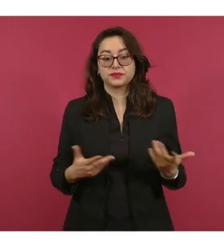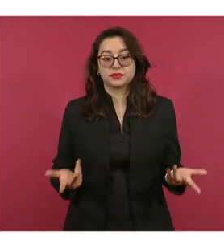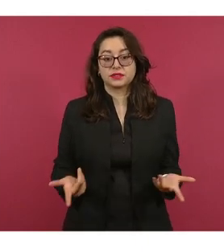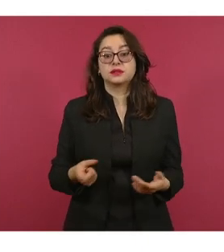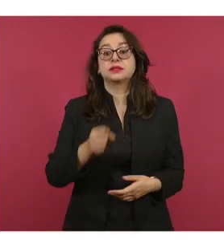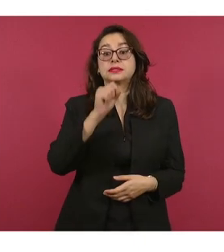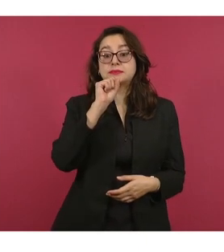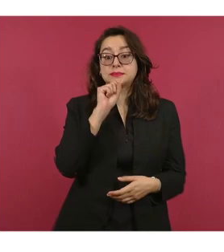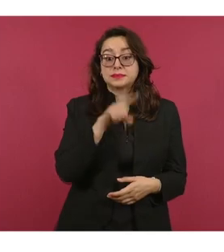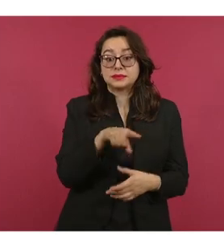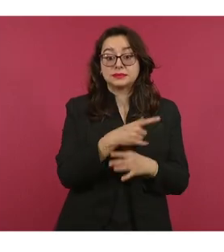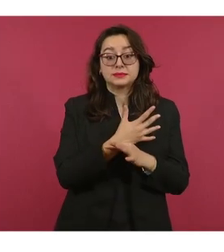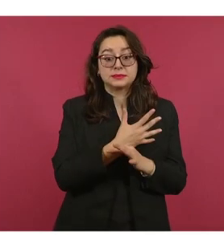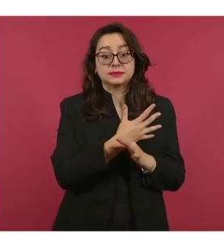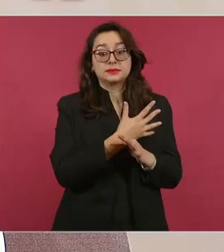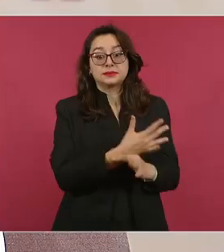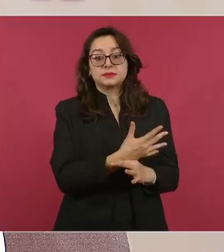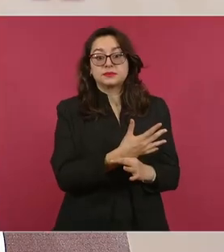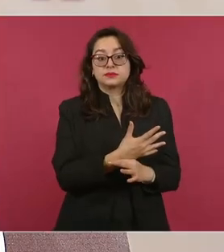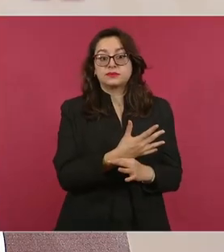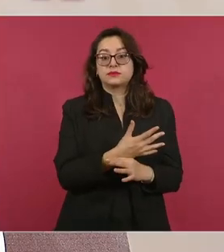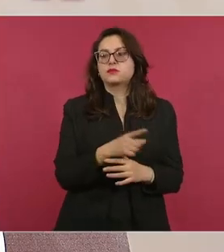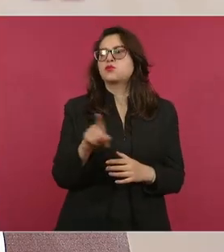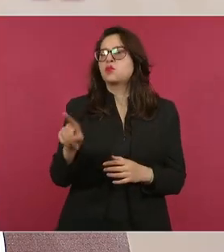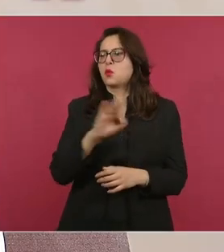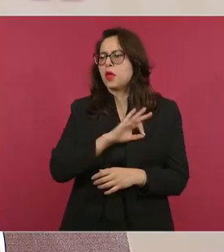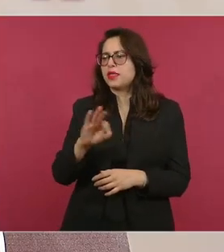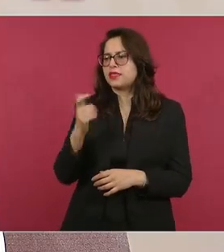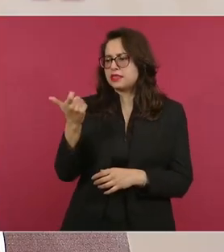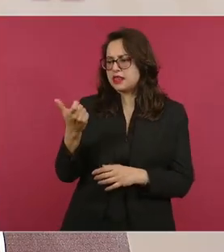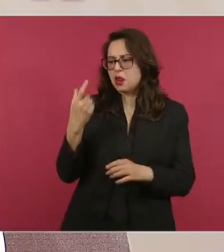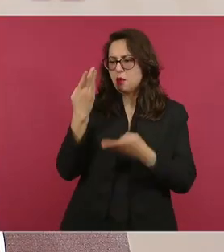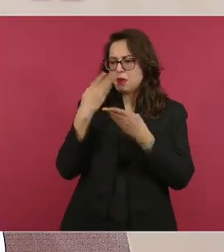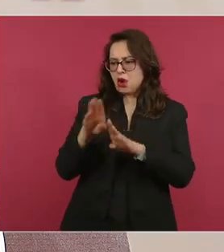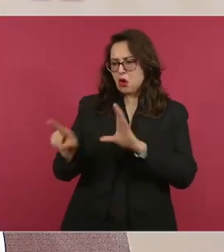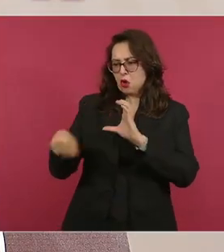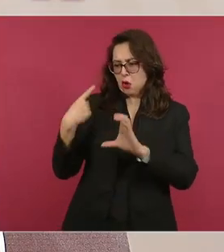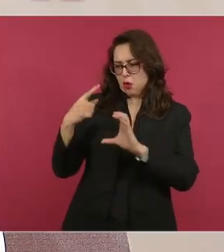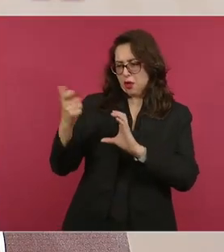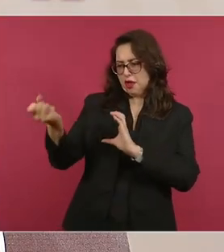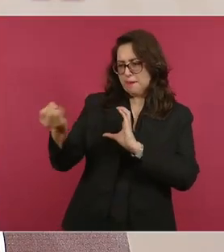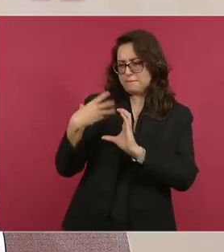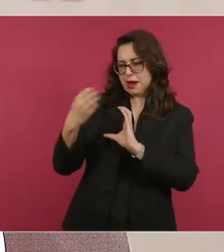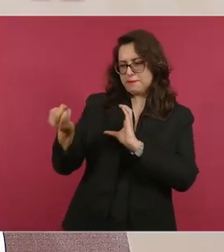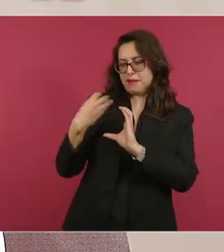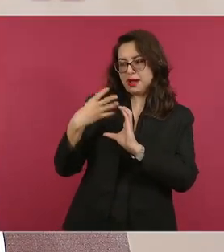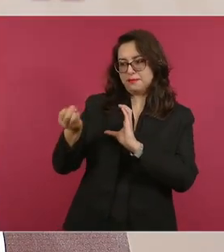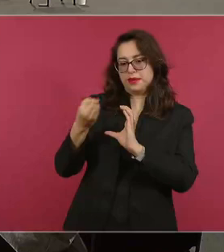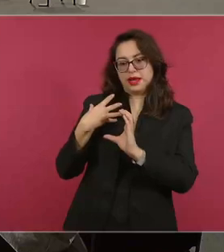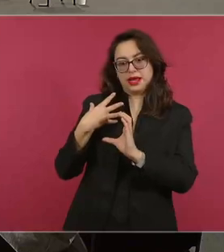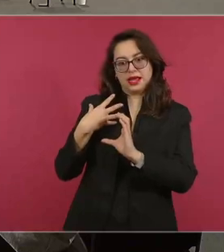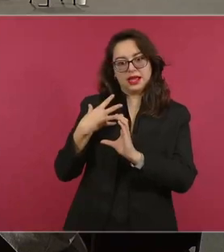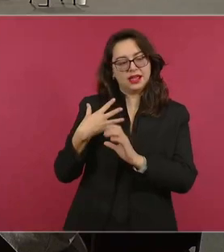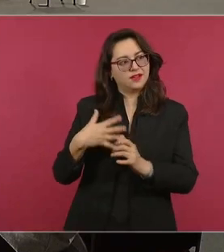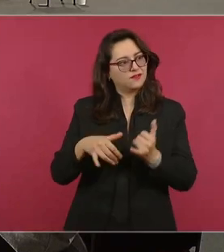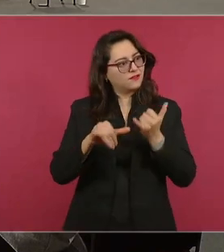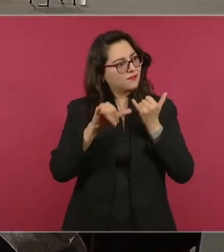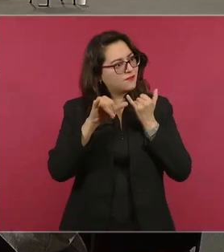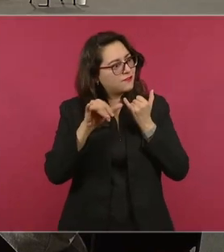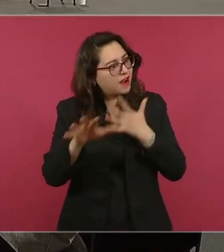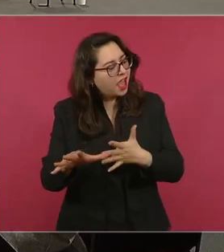comunicado se pidió donar a una cuenta. Miren, no nada más son desinformadores, también son